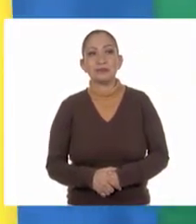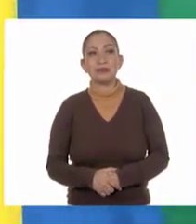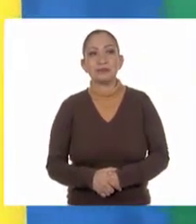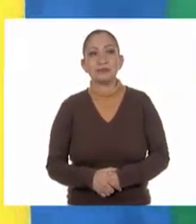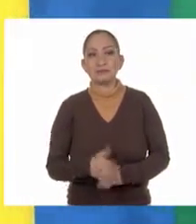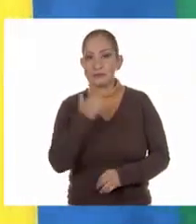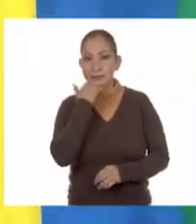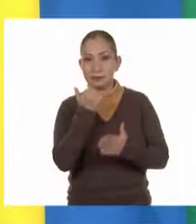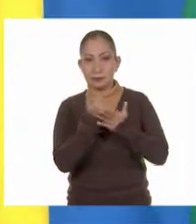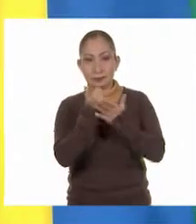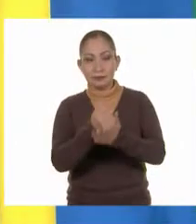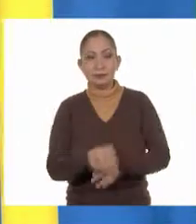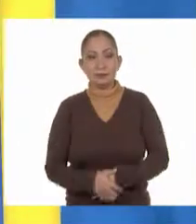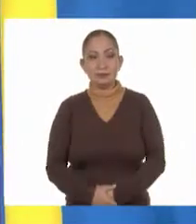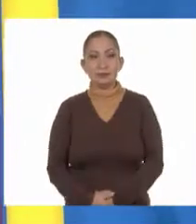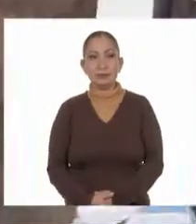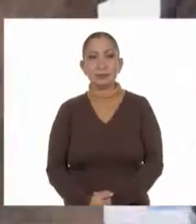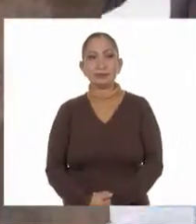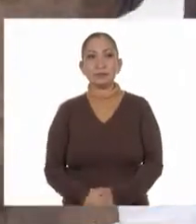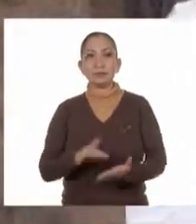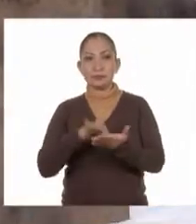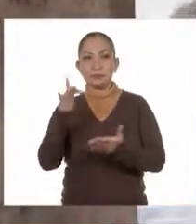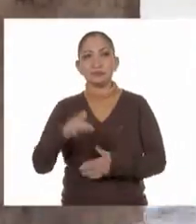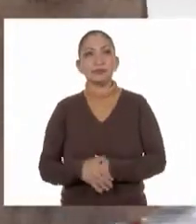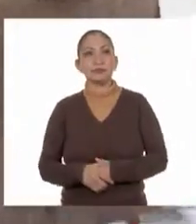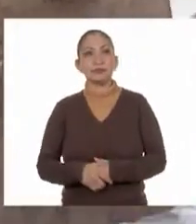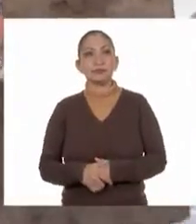Ay, ¿me ayuda? Claro que sí. Gracias, maestra.